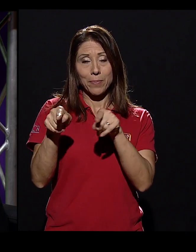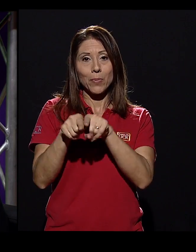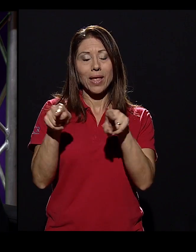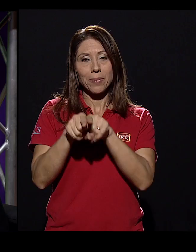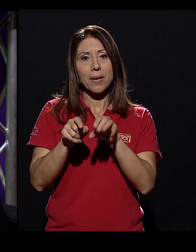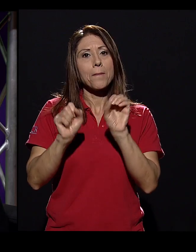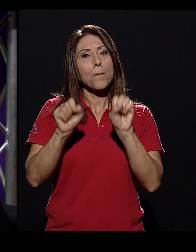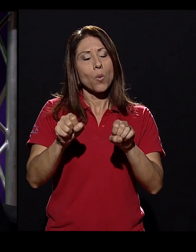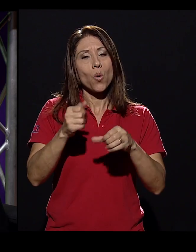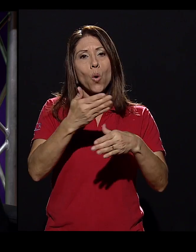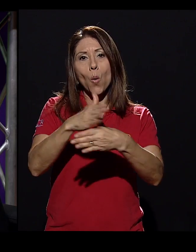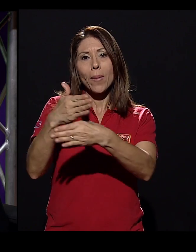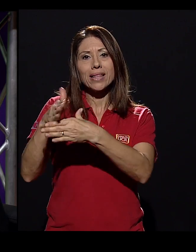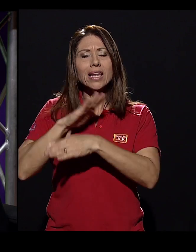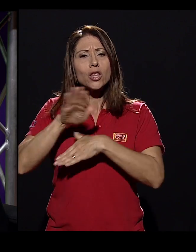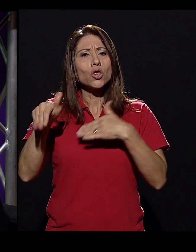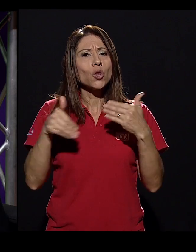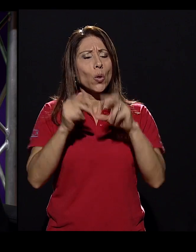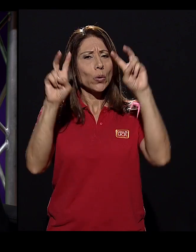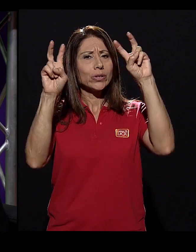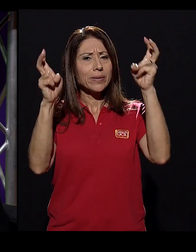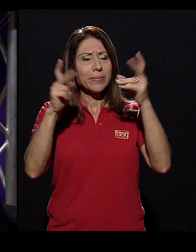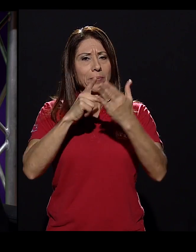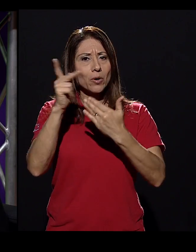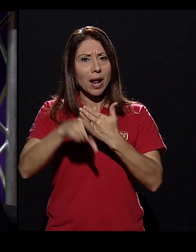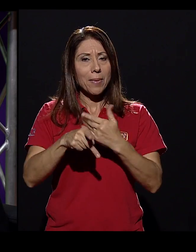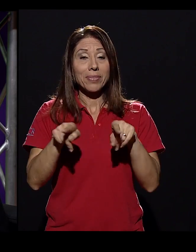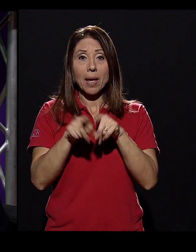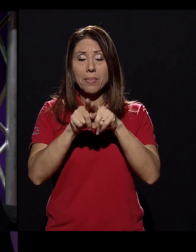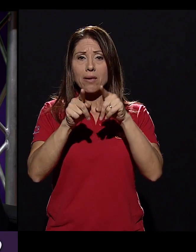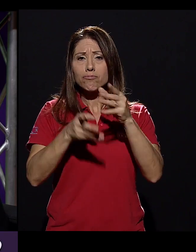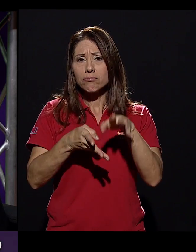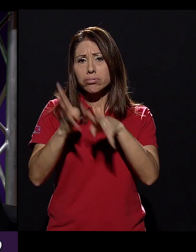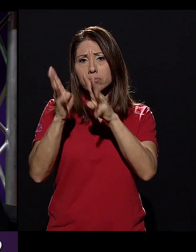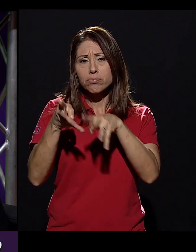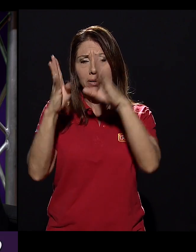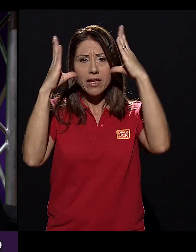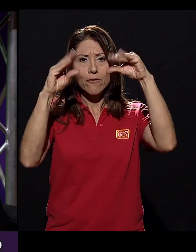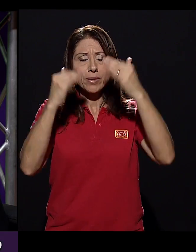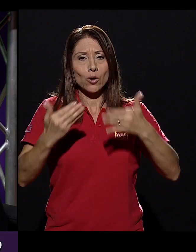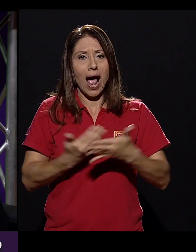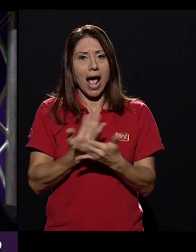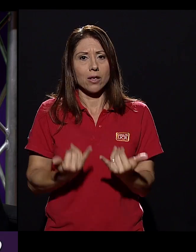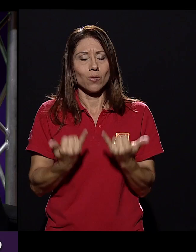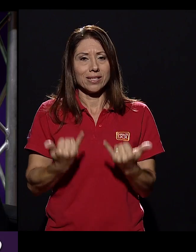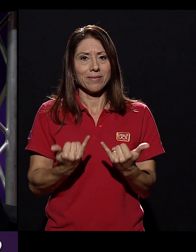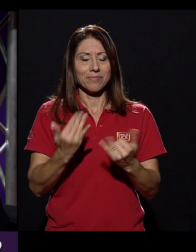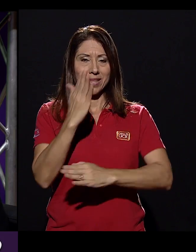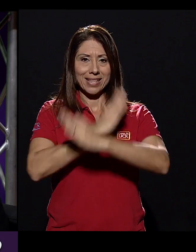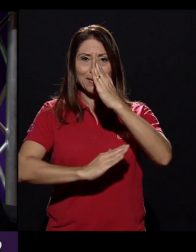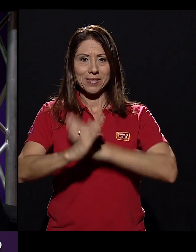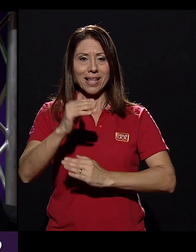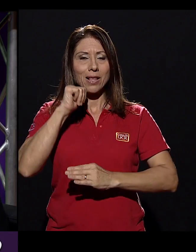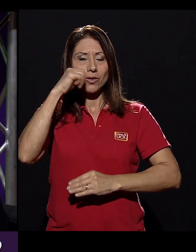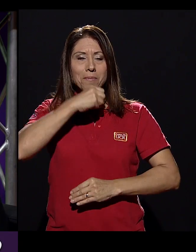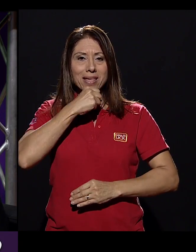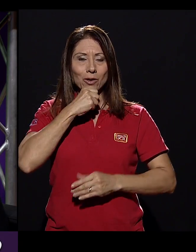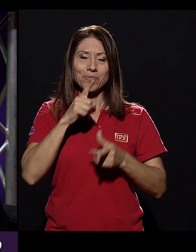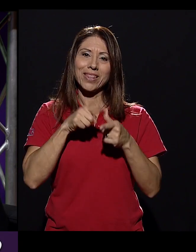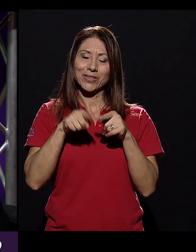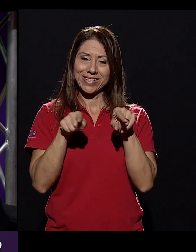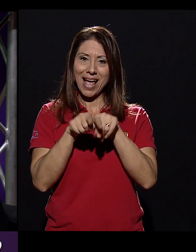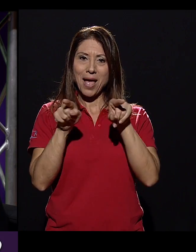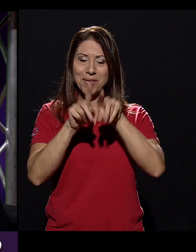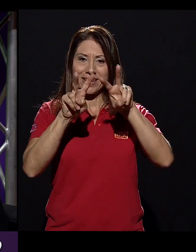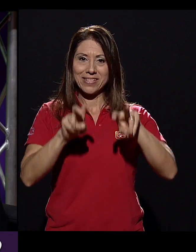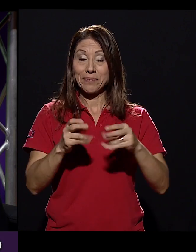último espacio también compartimos todos los contenidos del programa e información actualizada sobre discapacidad de adultos mayores, así que le invitamos también a